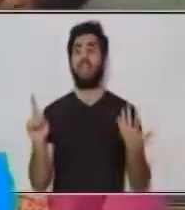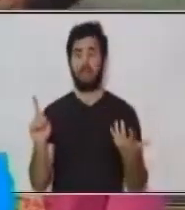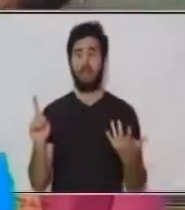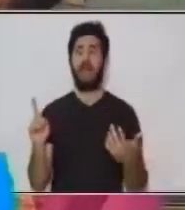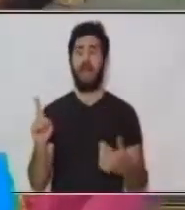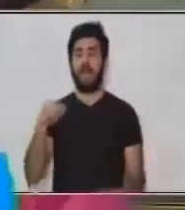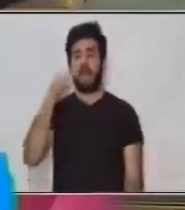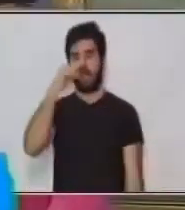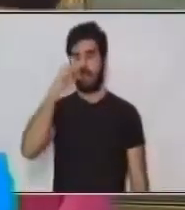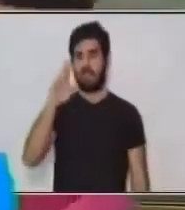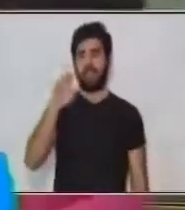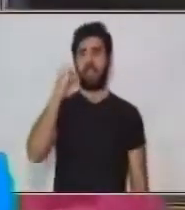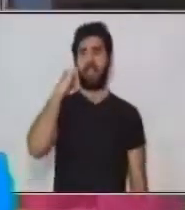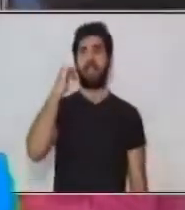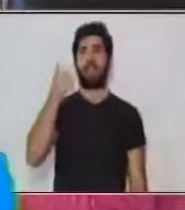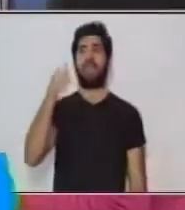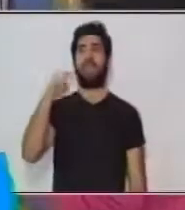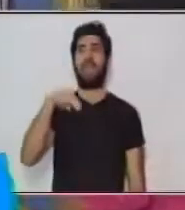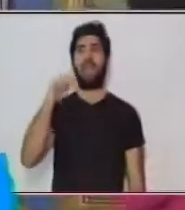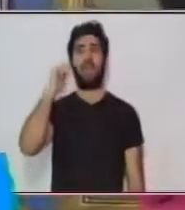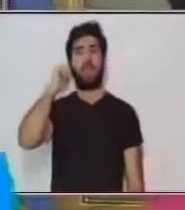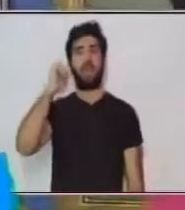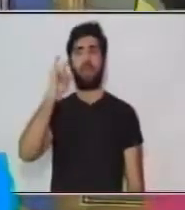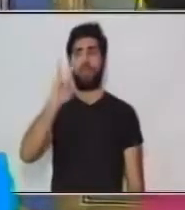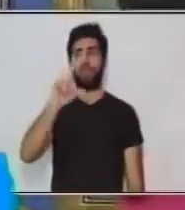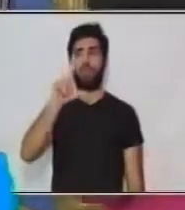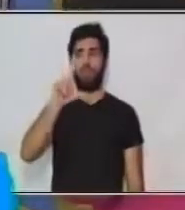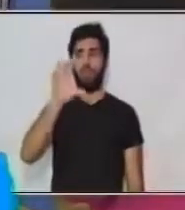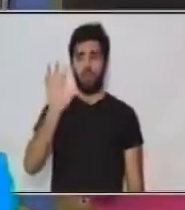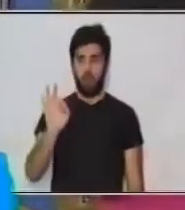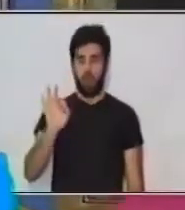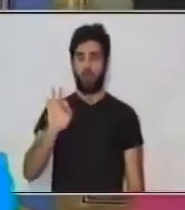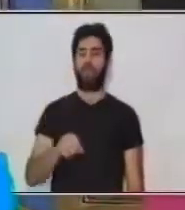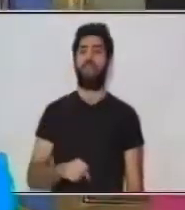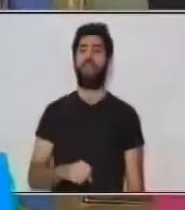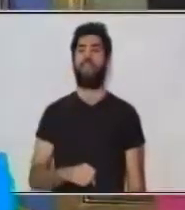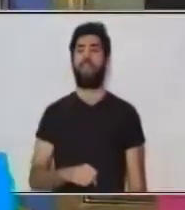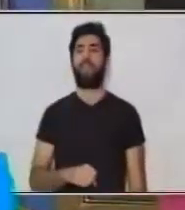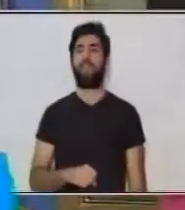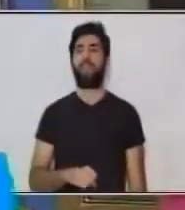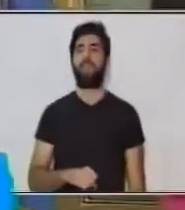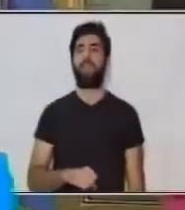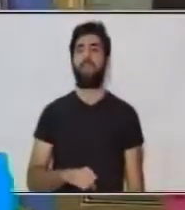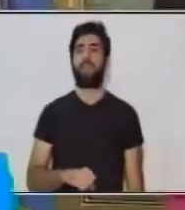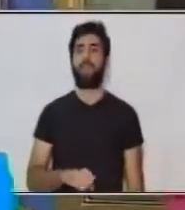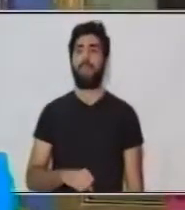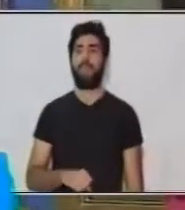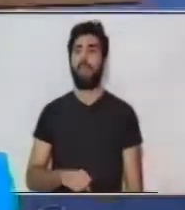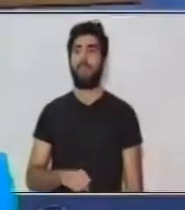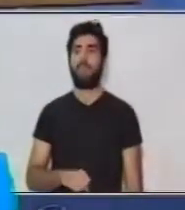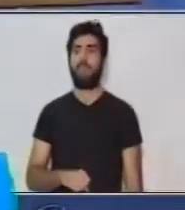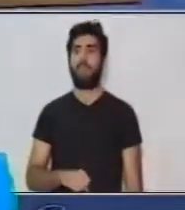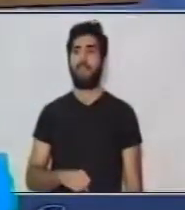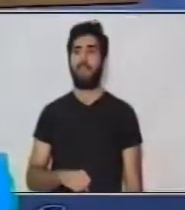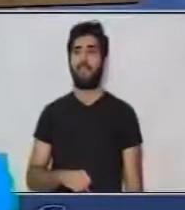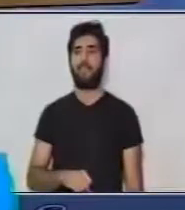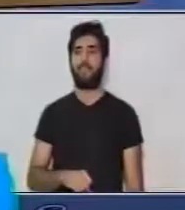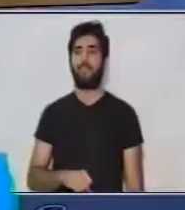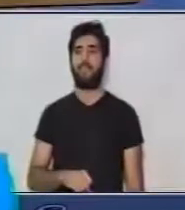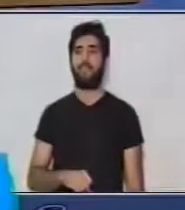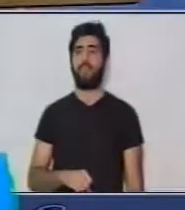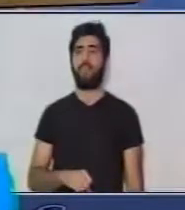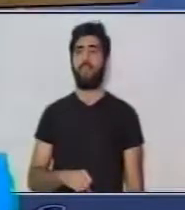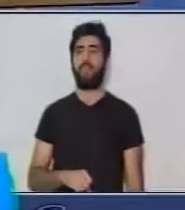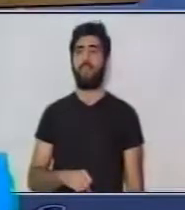triángulos. Entonces vamos a colocarlo acá. La figura que tiene 3 lados